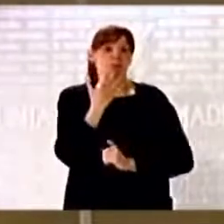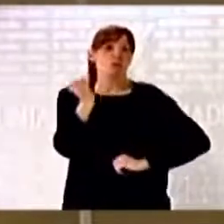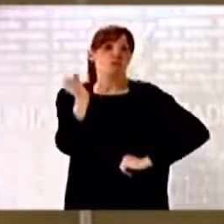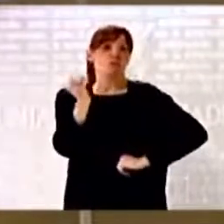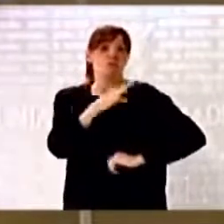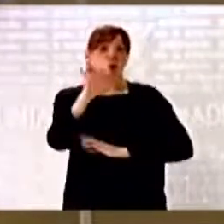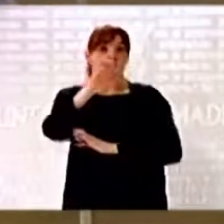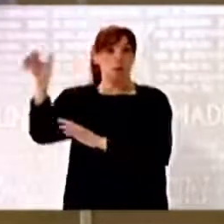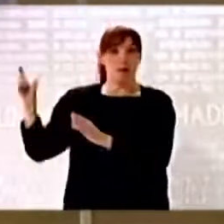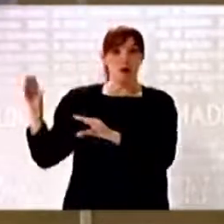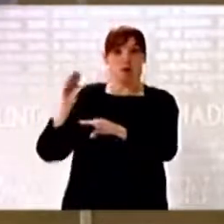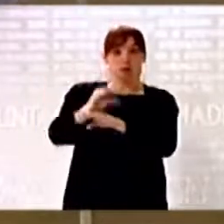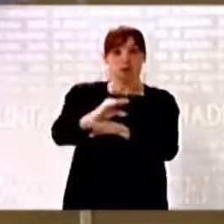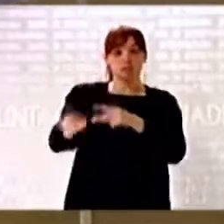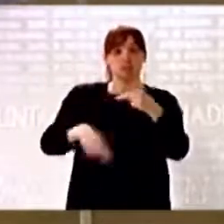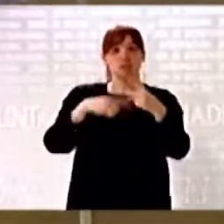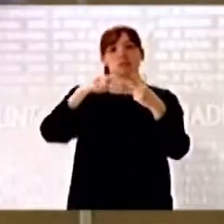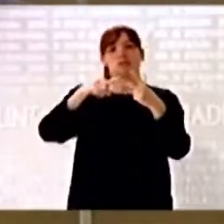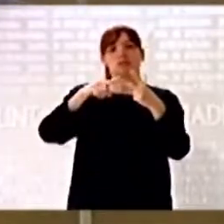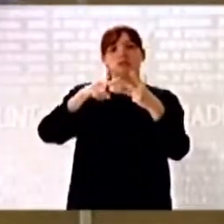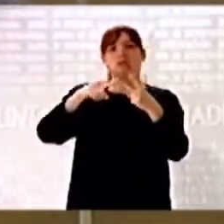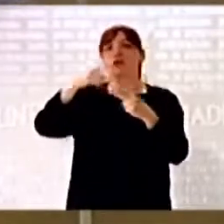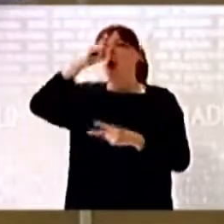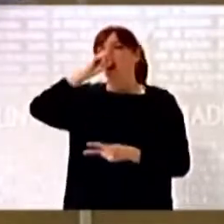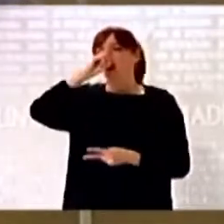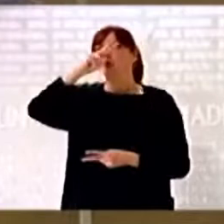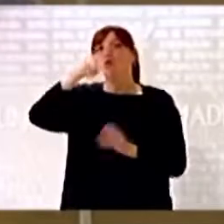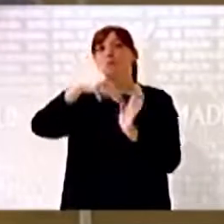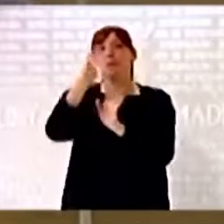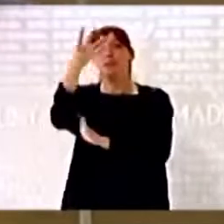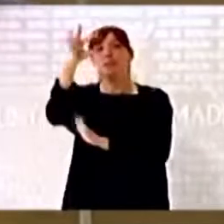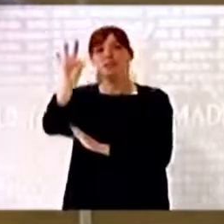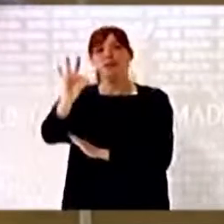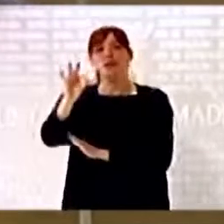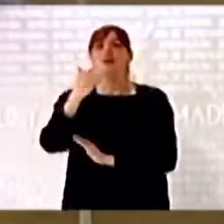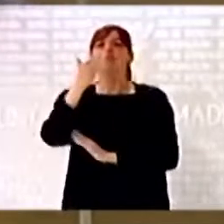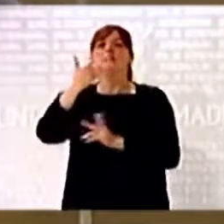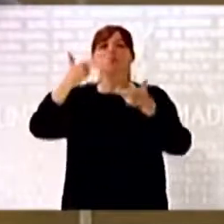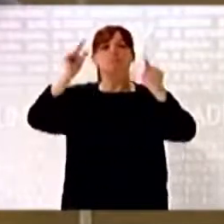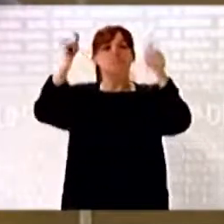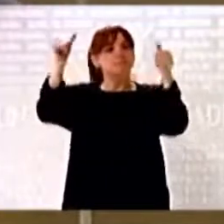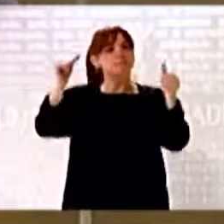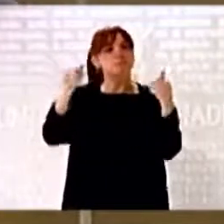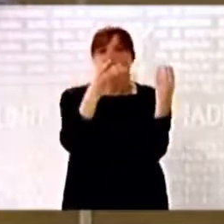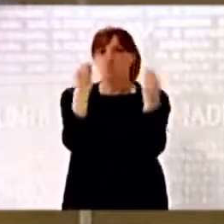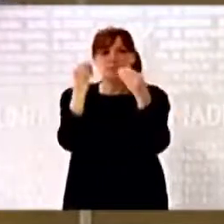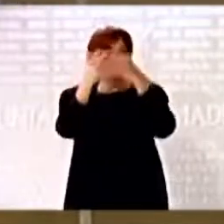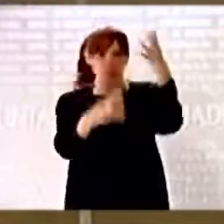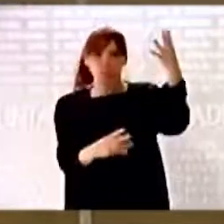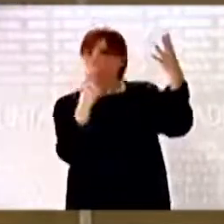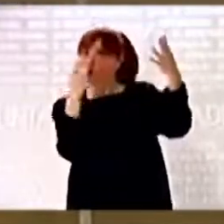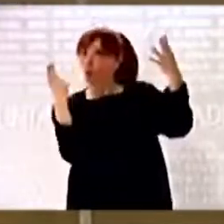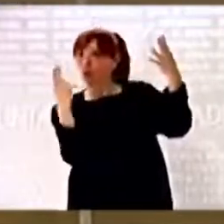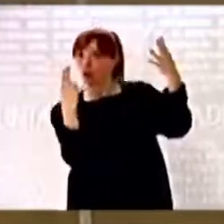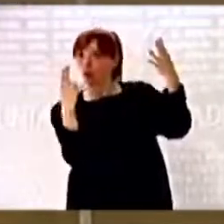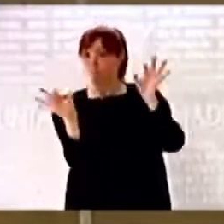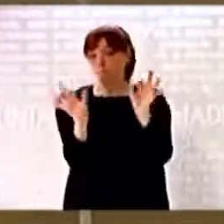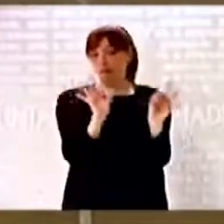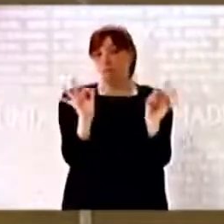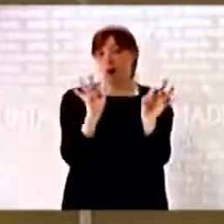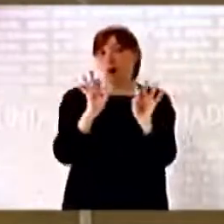europeos. Durante el año 2020 se produjeron muchísimas licitaciones públicas que hará que en el